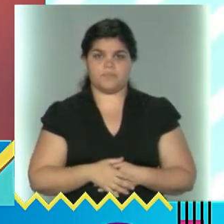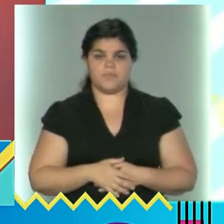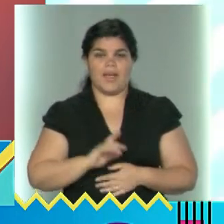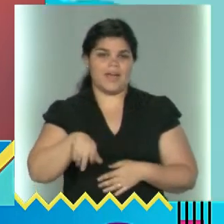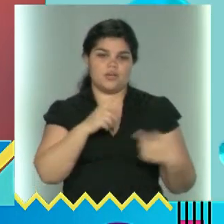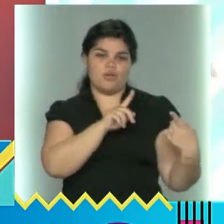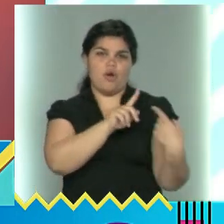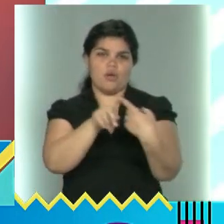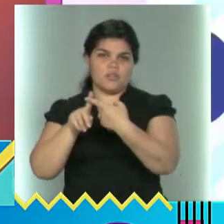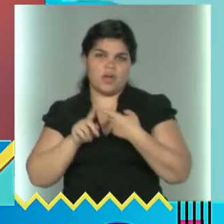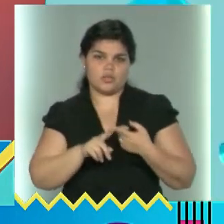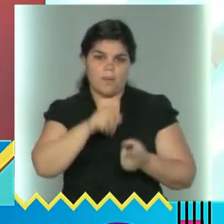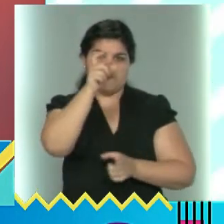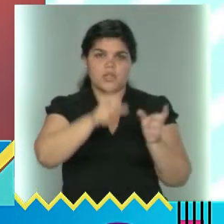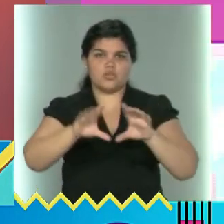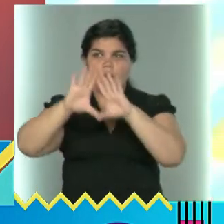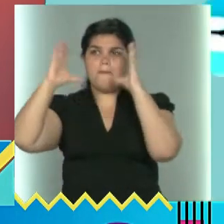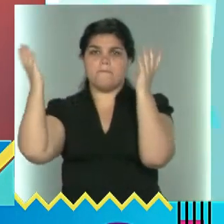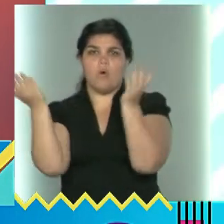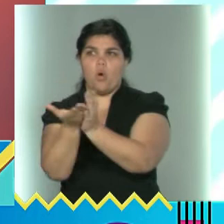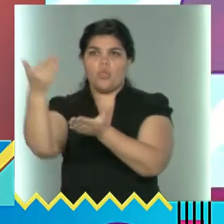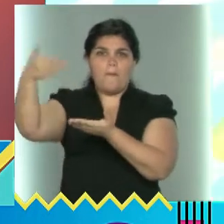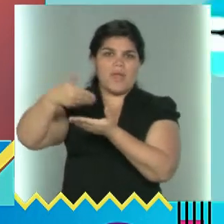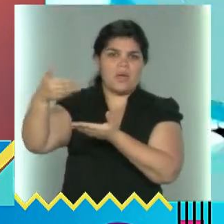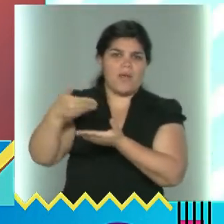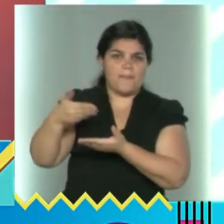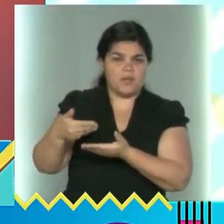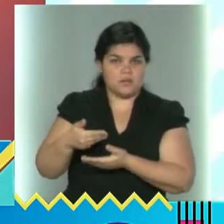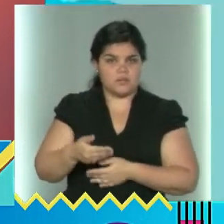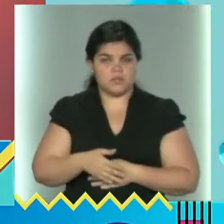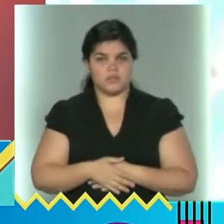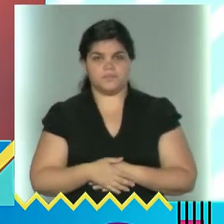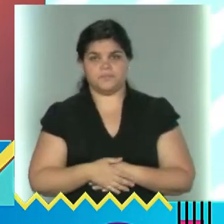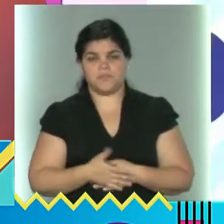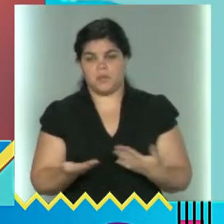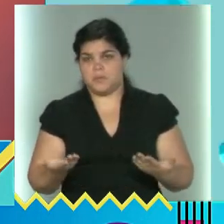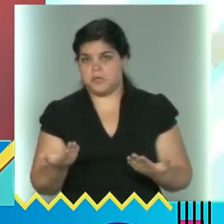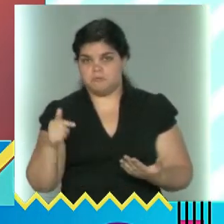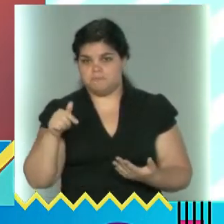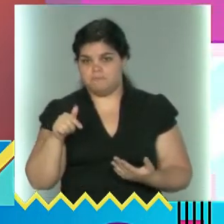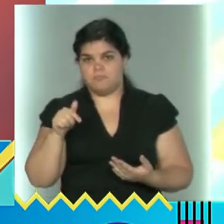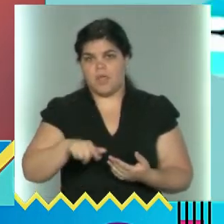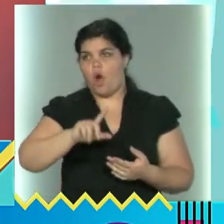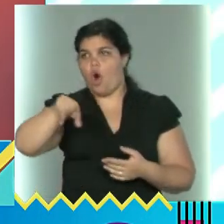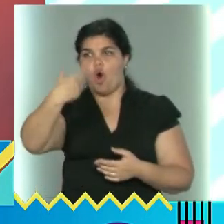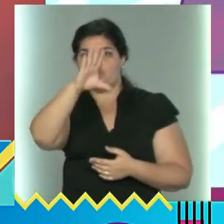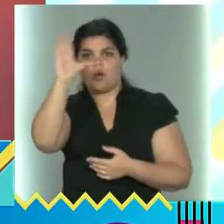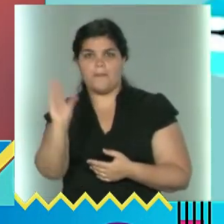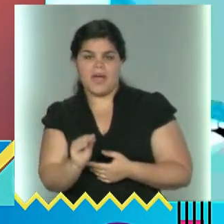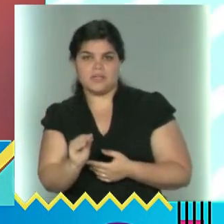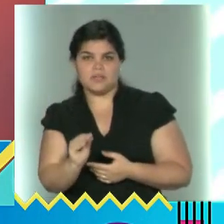contactos, hay gente de todas partes del mundo pidiendo prótesis, así que bueno, yo a la gente que es de otros países trato